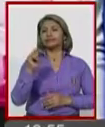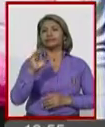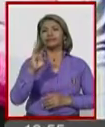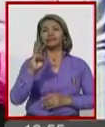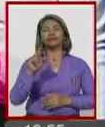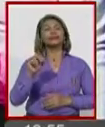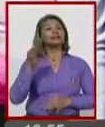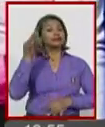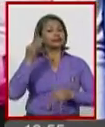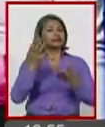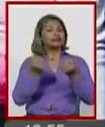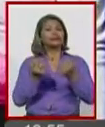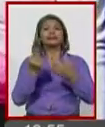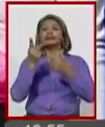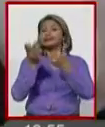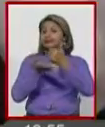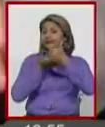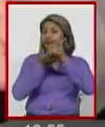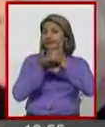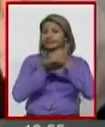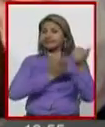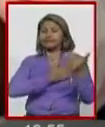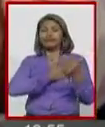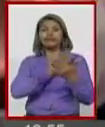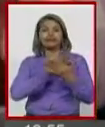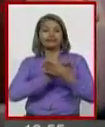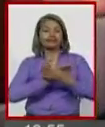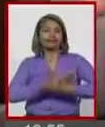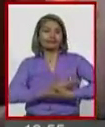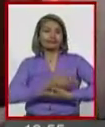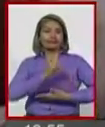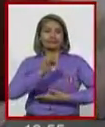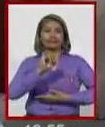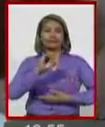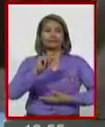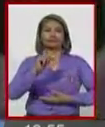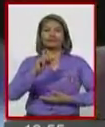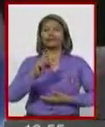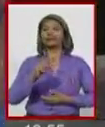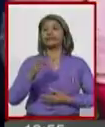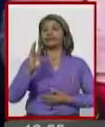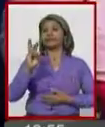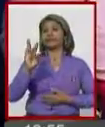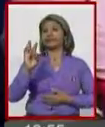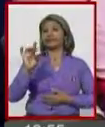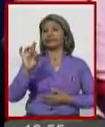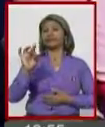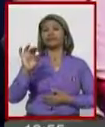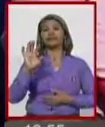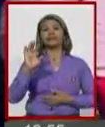6780-1273. Si usted desea ser parte de esta campaña solidaria por el pequeño Sixto, puede comunicarse al número